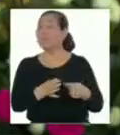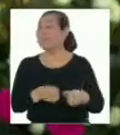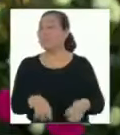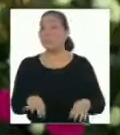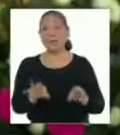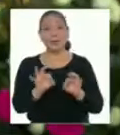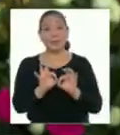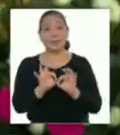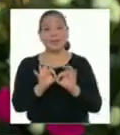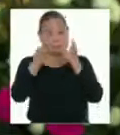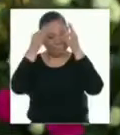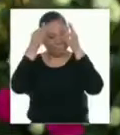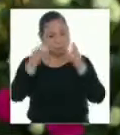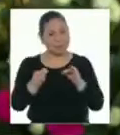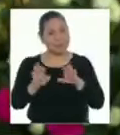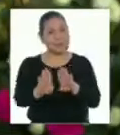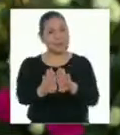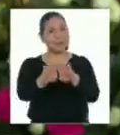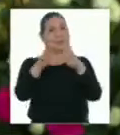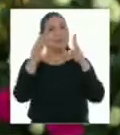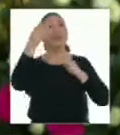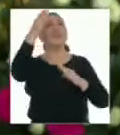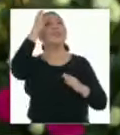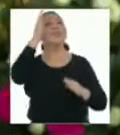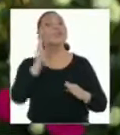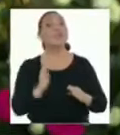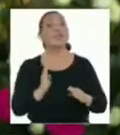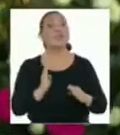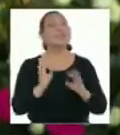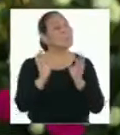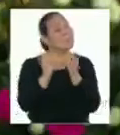la garantía de una auténtica apertura a Dios.